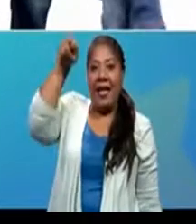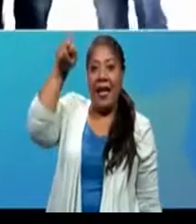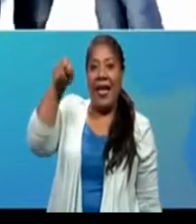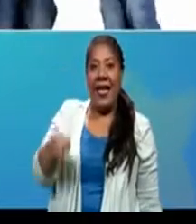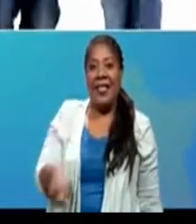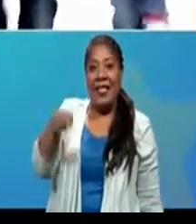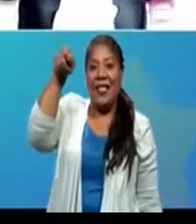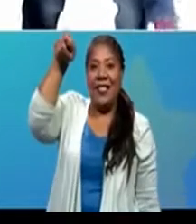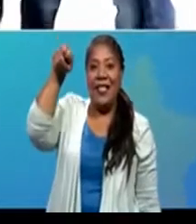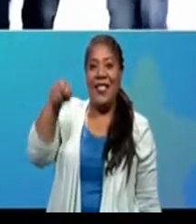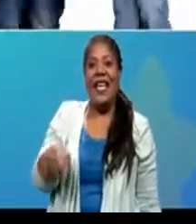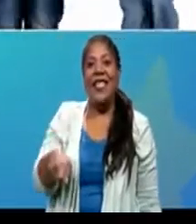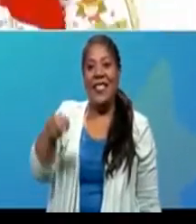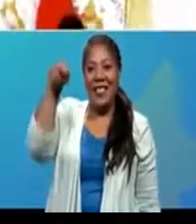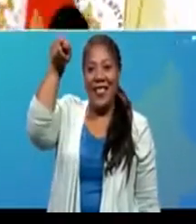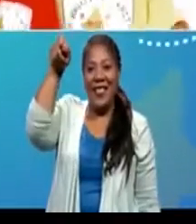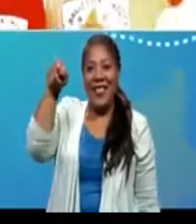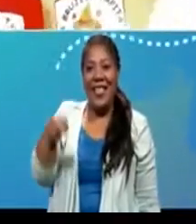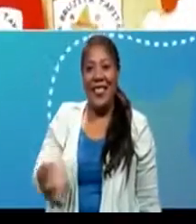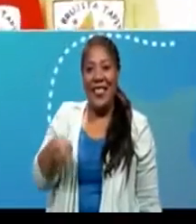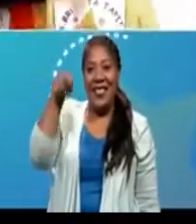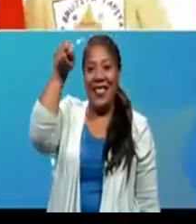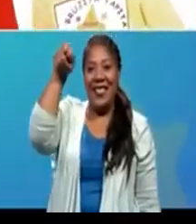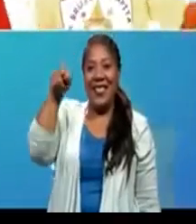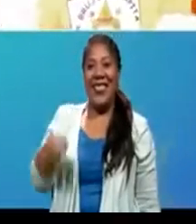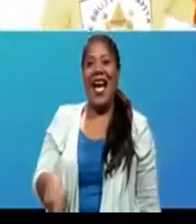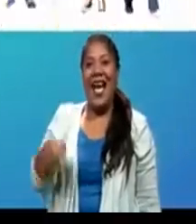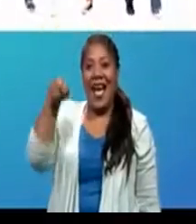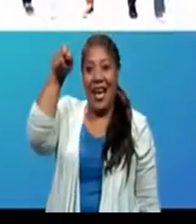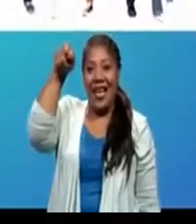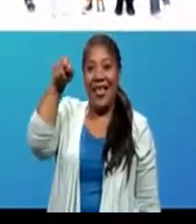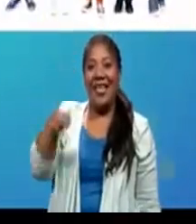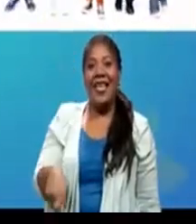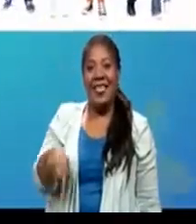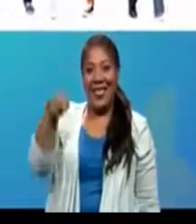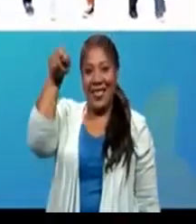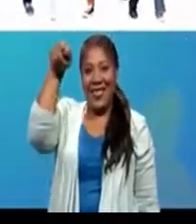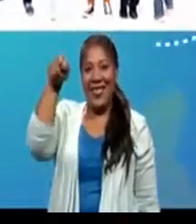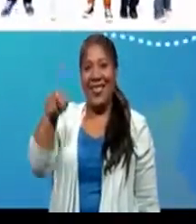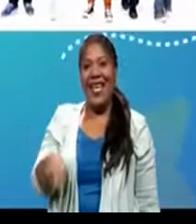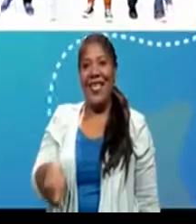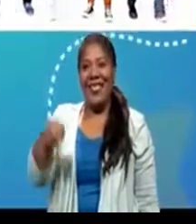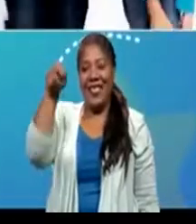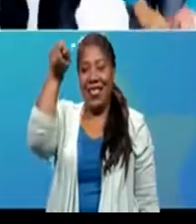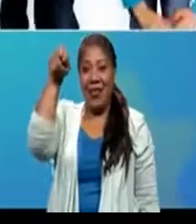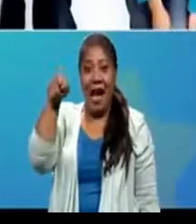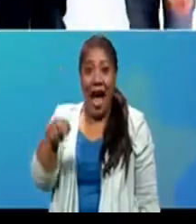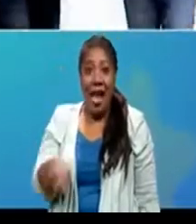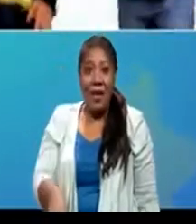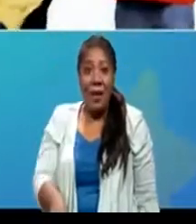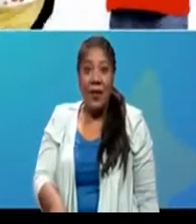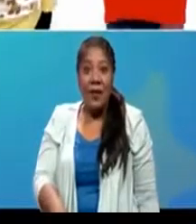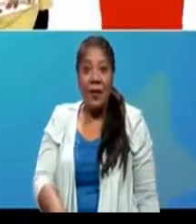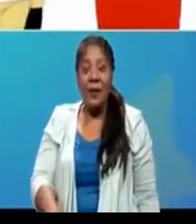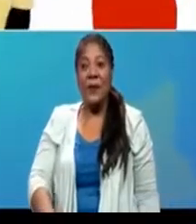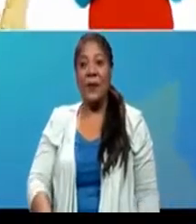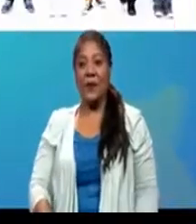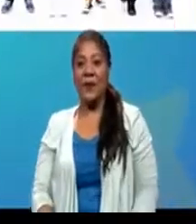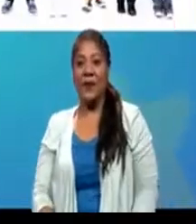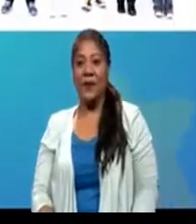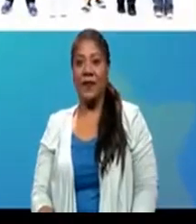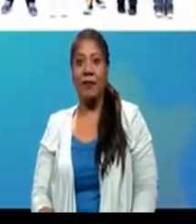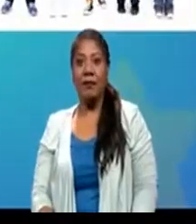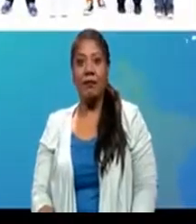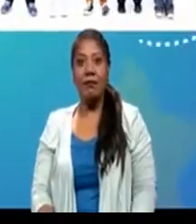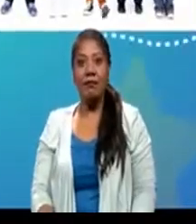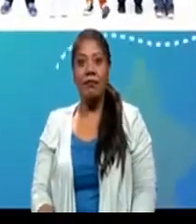baja. Jala de la tiritita, tiritita, tiritita. Jala de la tiritita, ya no la jales más. ¿Y